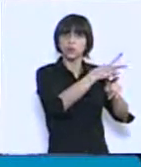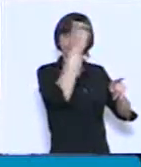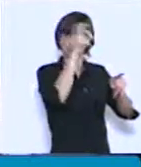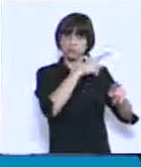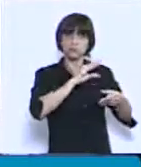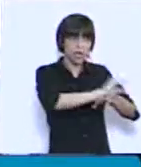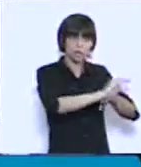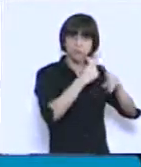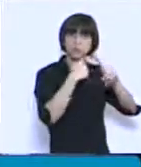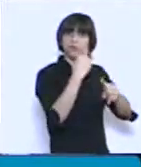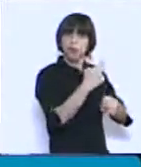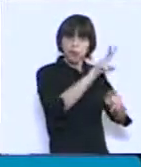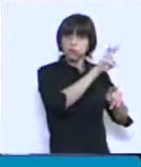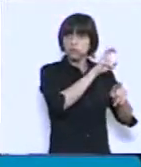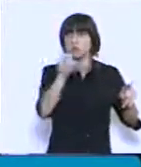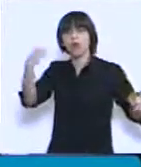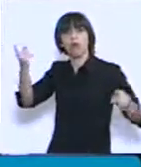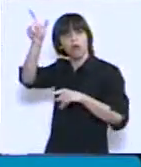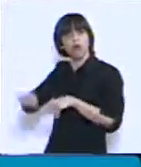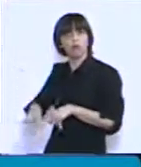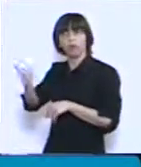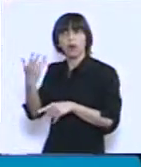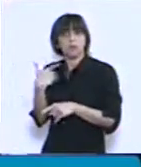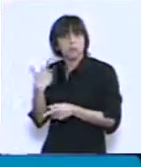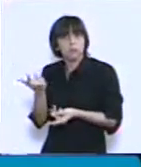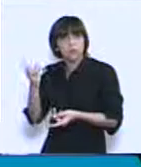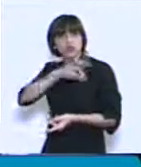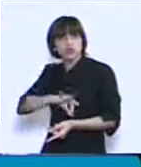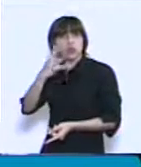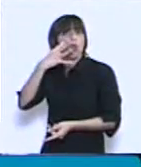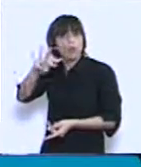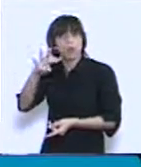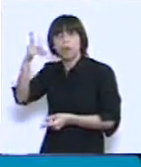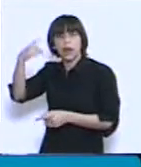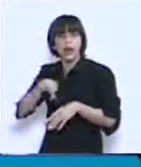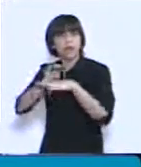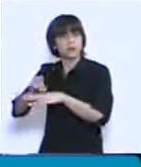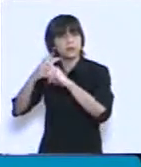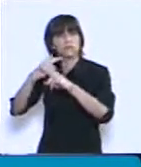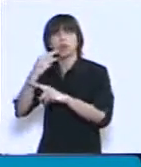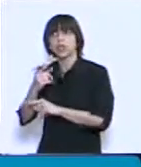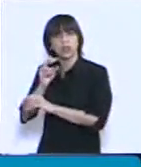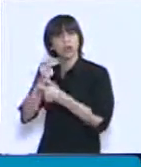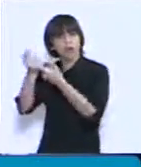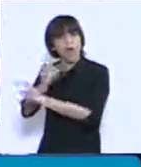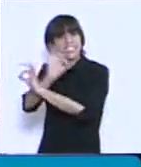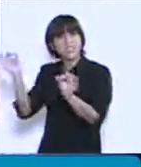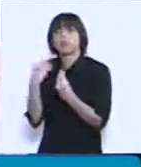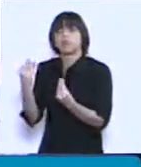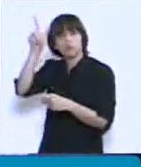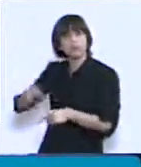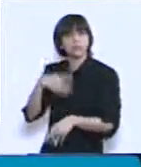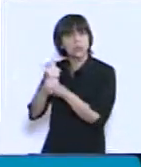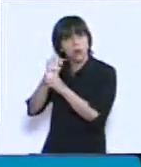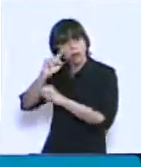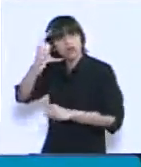qué quien tiene locación de servicio y percibe 4.000 pesos no puede recibir asignación por hijo. Yo creo que a esto son